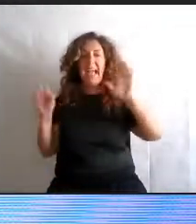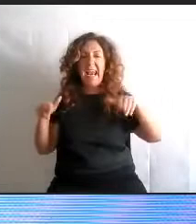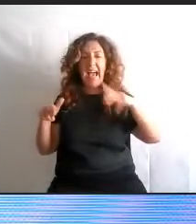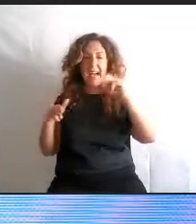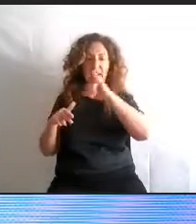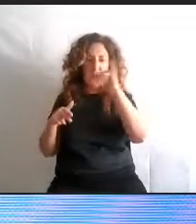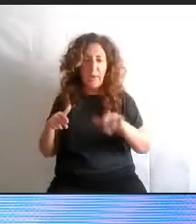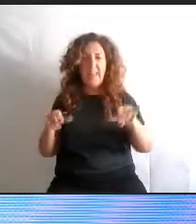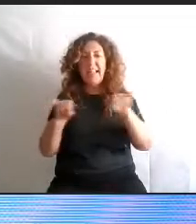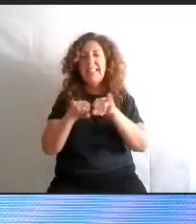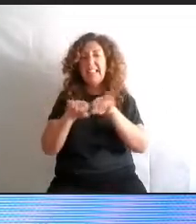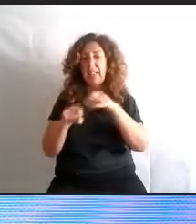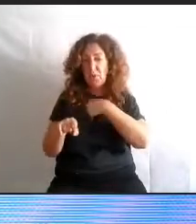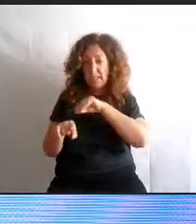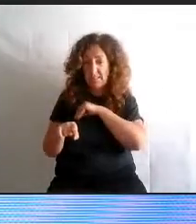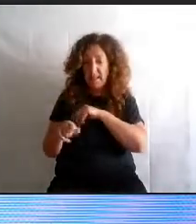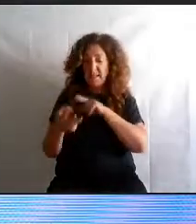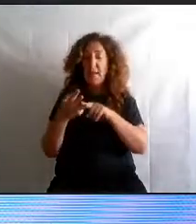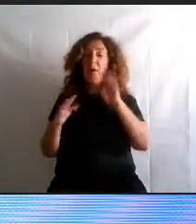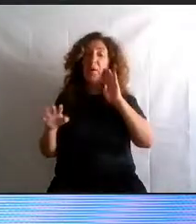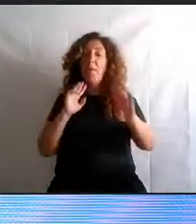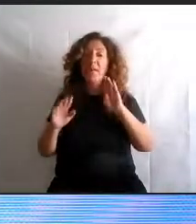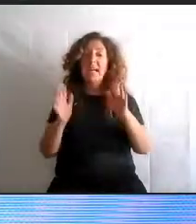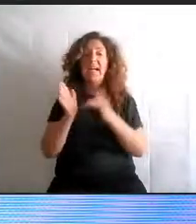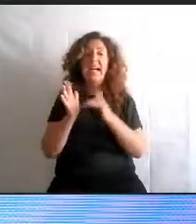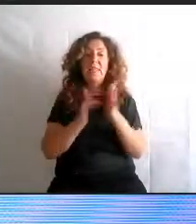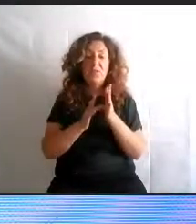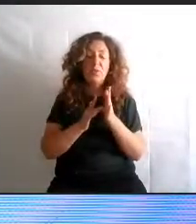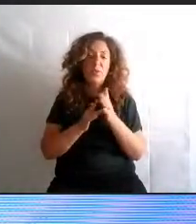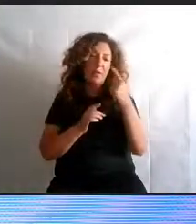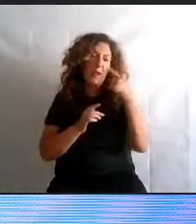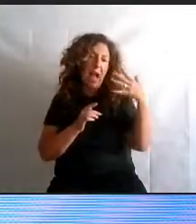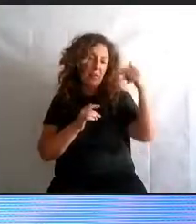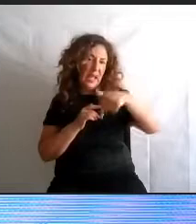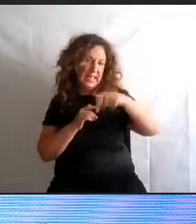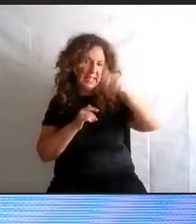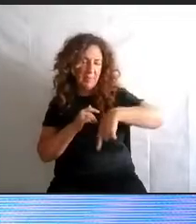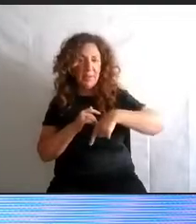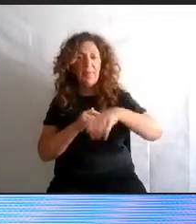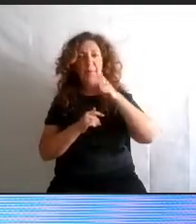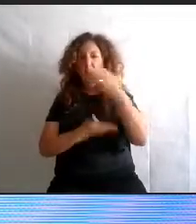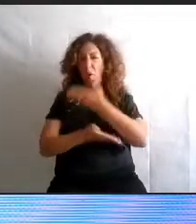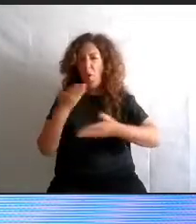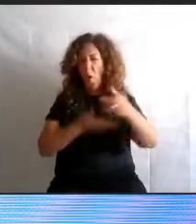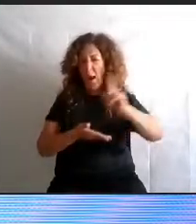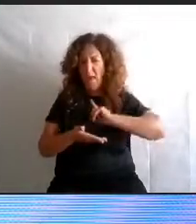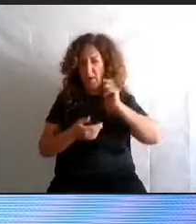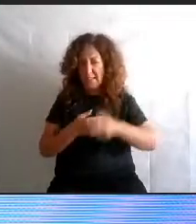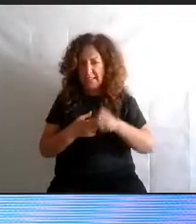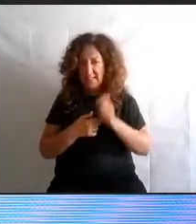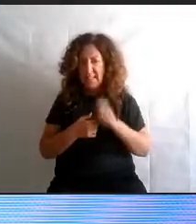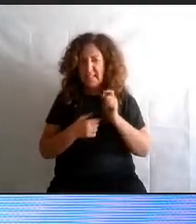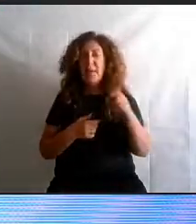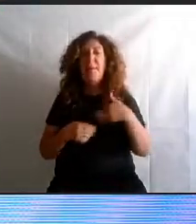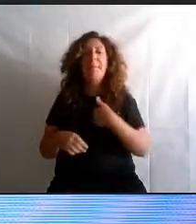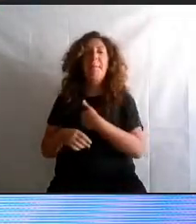españa y de moderador tenemos a jesús hernández que también es muy conocido en esta casa porque colabora con nosotros y también en su papel también de inem